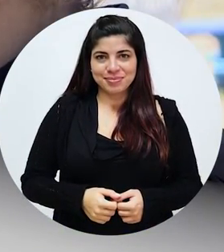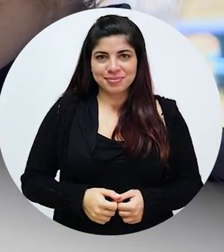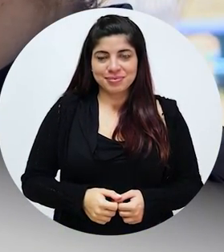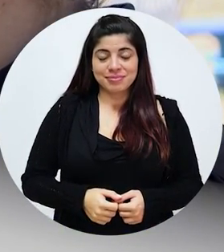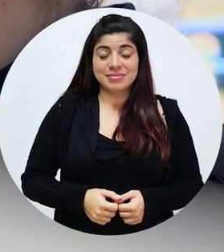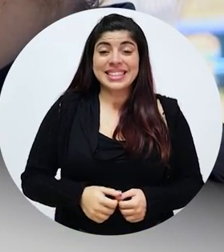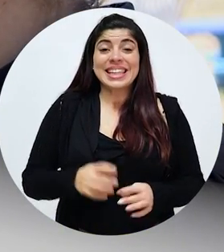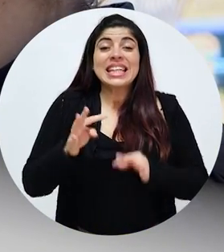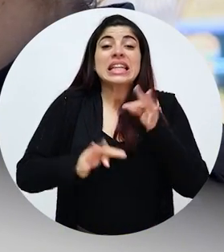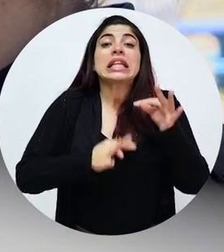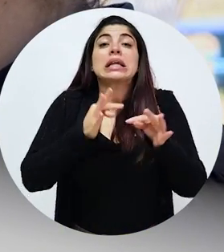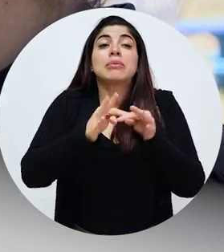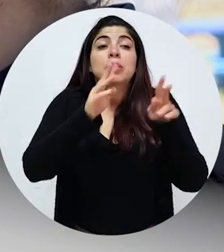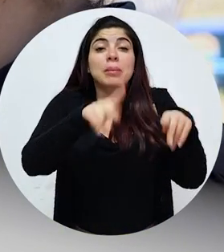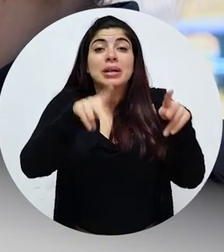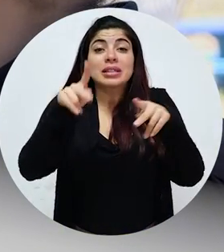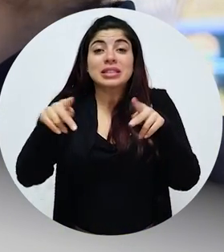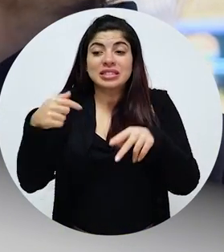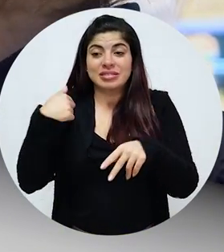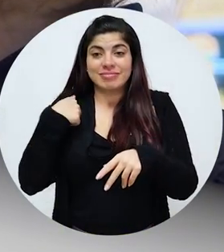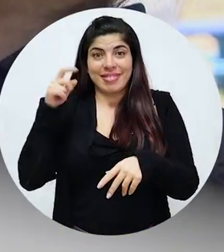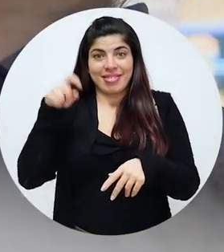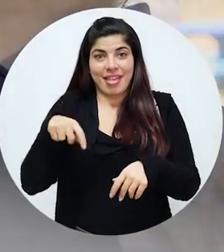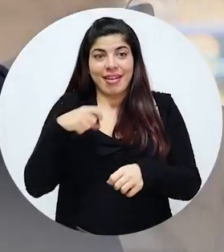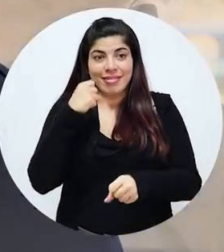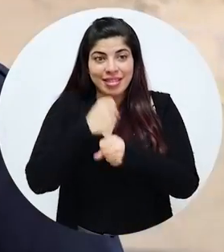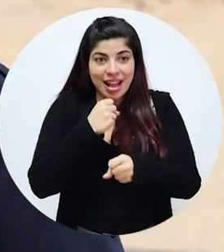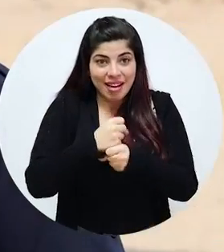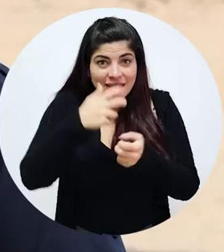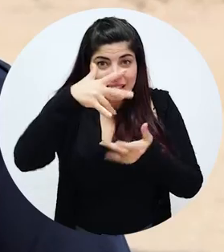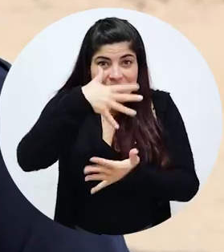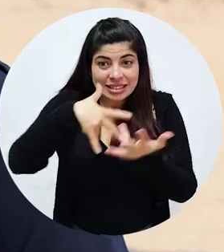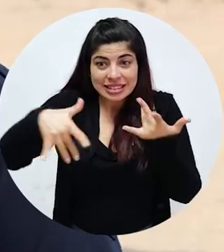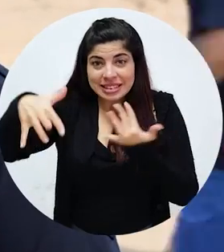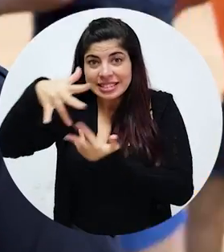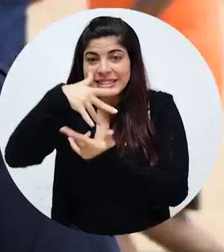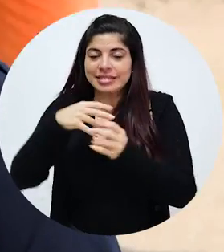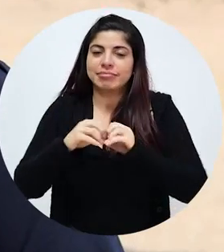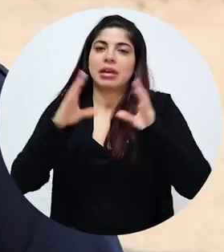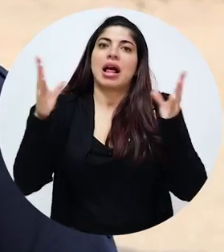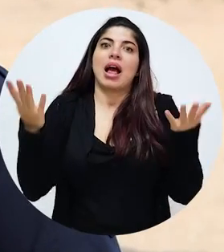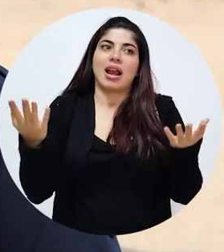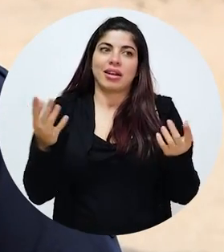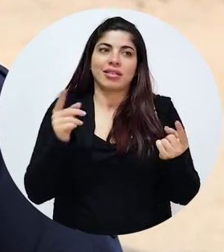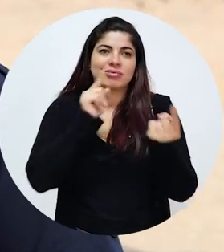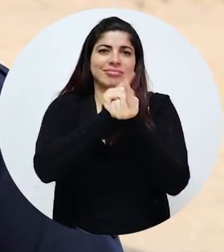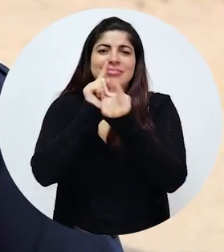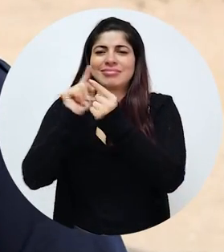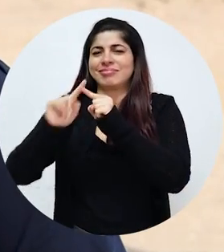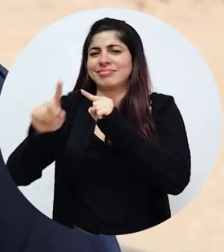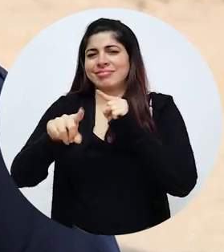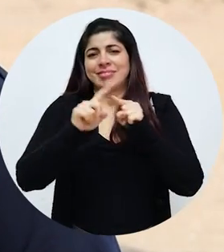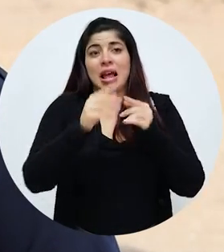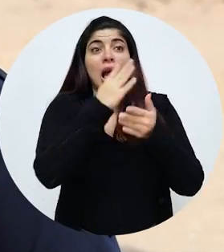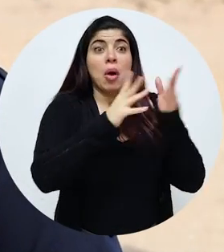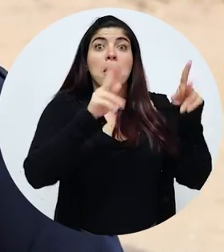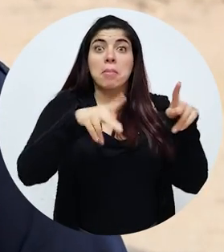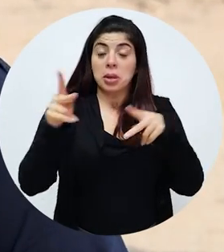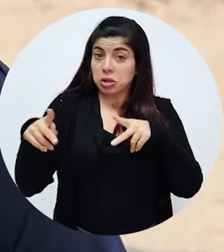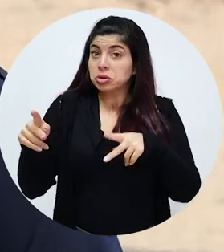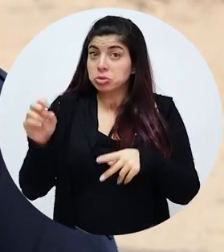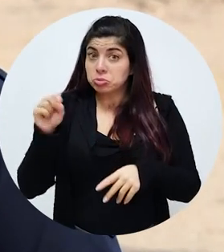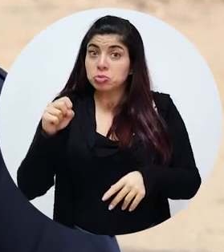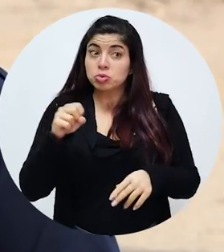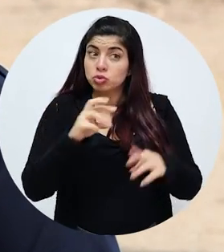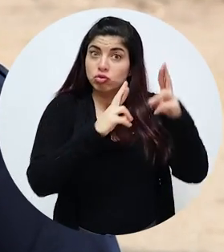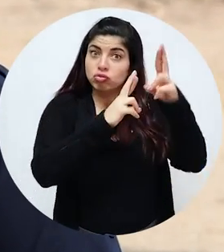Por el tipo de población con la que uno tiene que trabajar, claro, ¿verdad? Uno se encuentra de todo. Como hay gente que sí